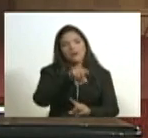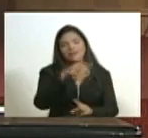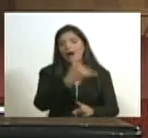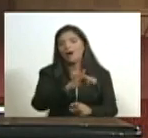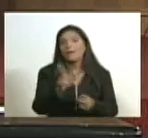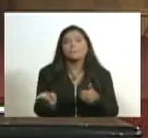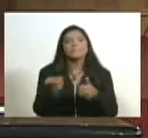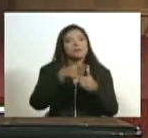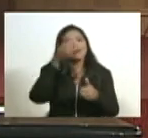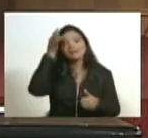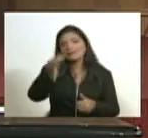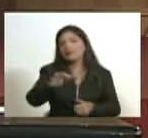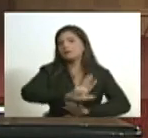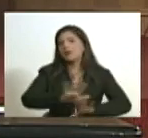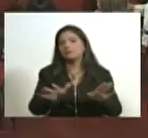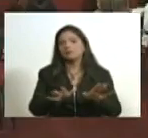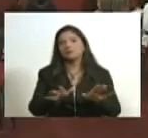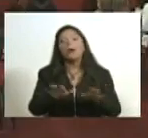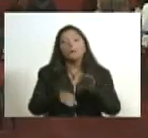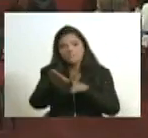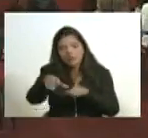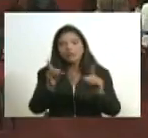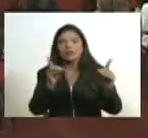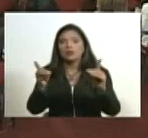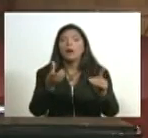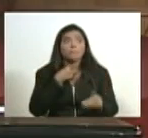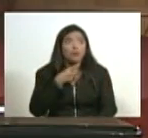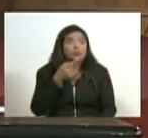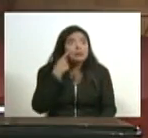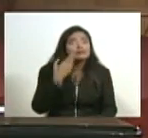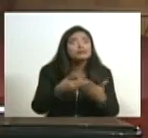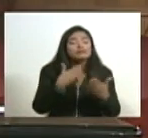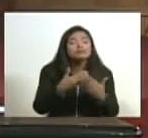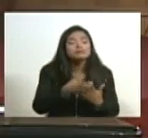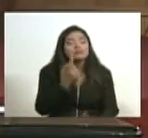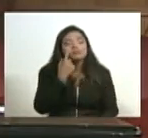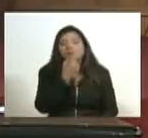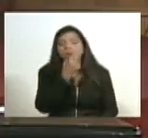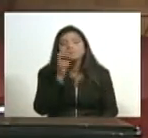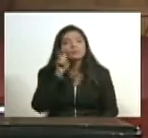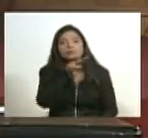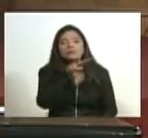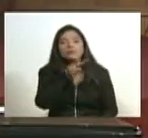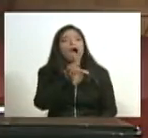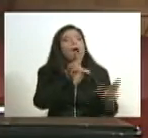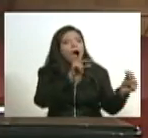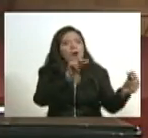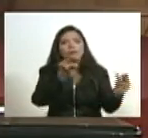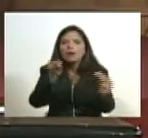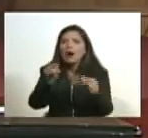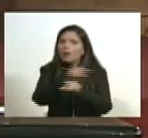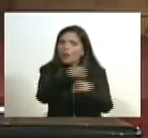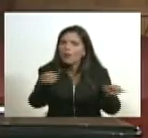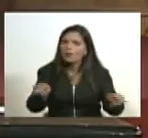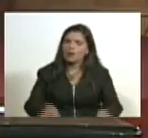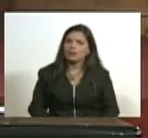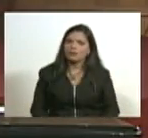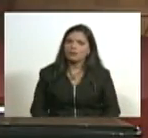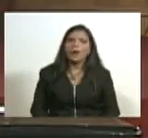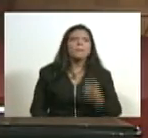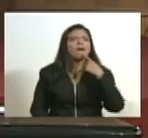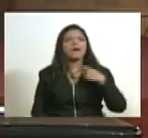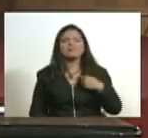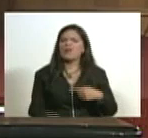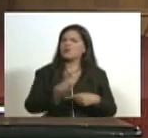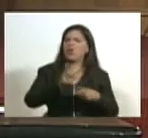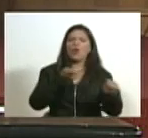Primera exigencia para el diálogo. Me gustaría verle los ojos y hablar con ellos. Ellos mandan a decir que ellos no